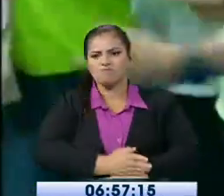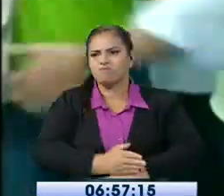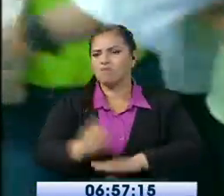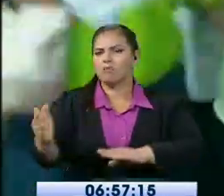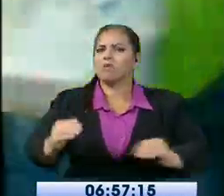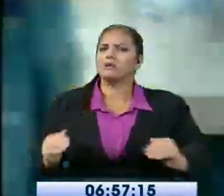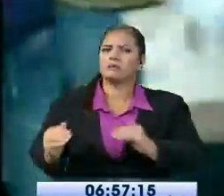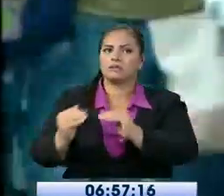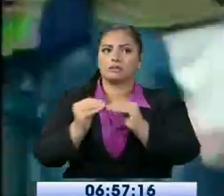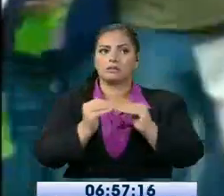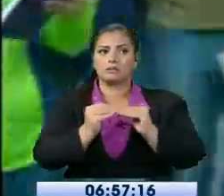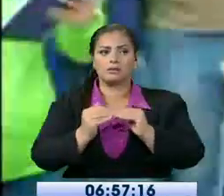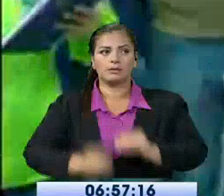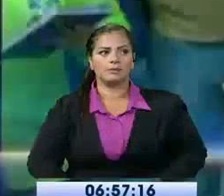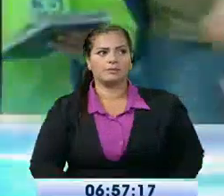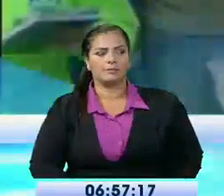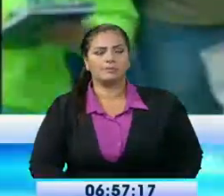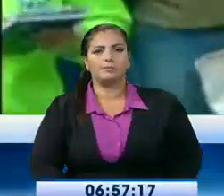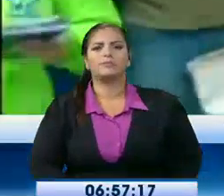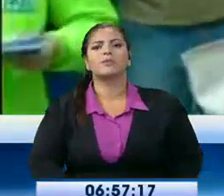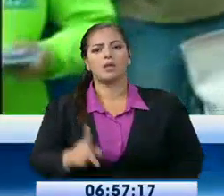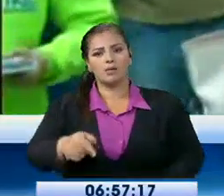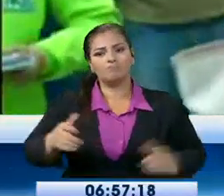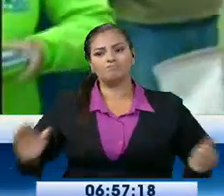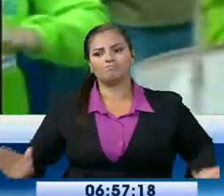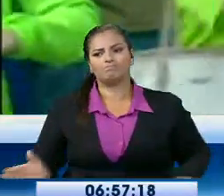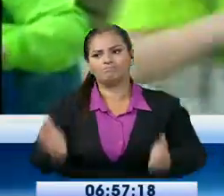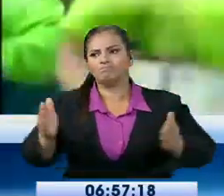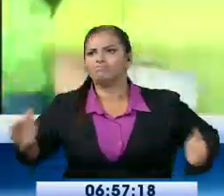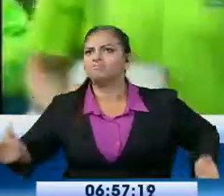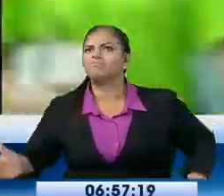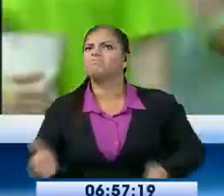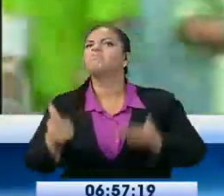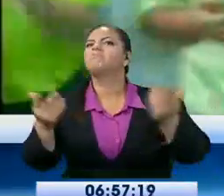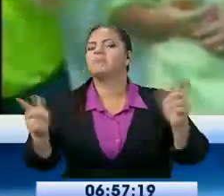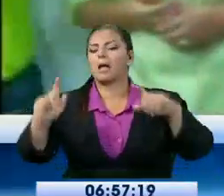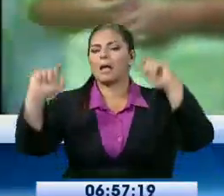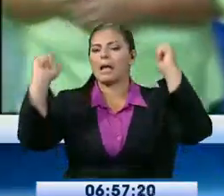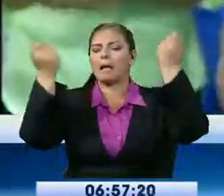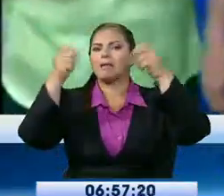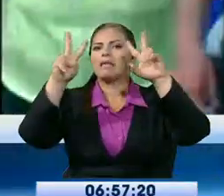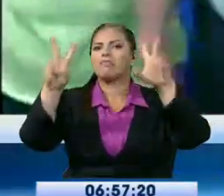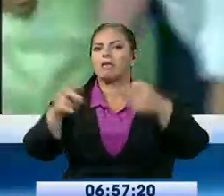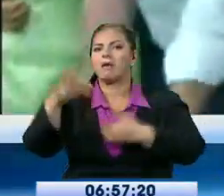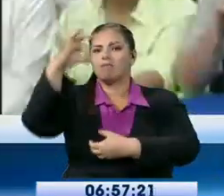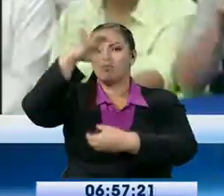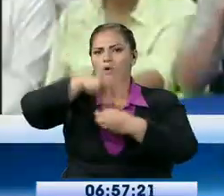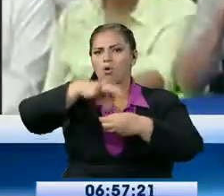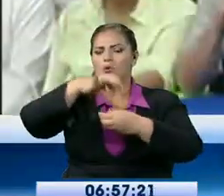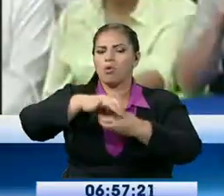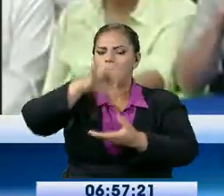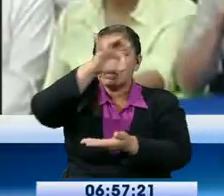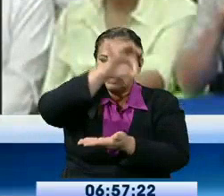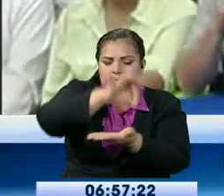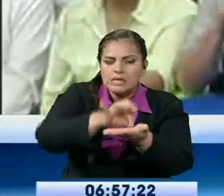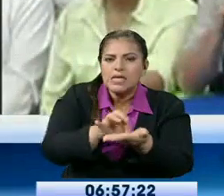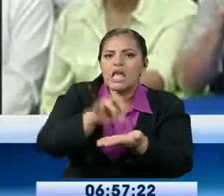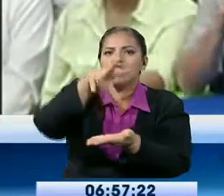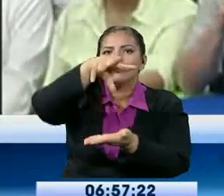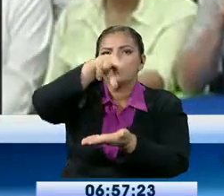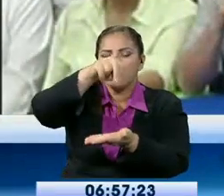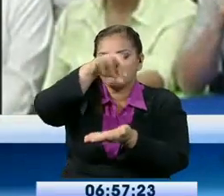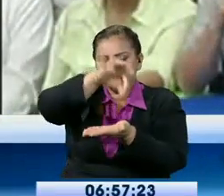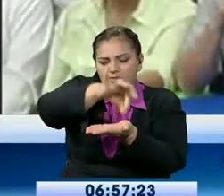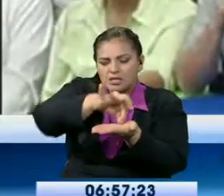participar activamente de la campaña electoral que arranca este miércoles y lo hará para impulsar el no en la consulta popular, que entre otras cosas